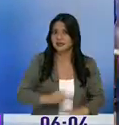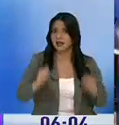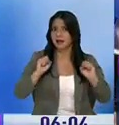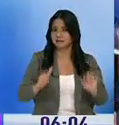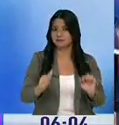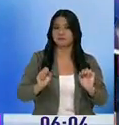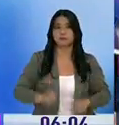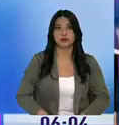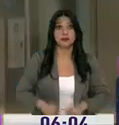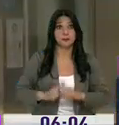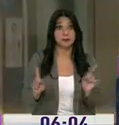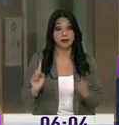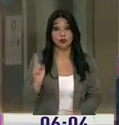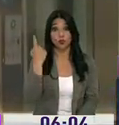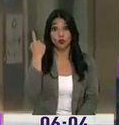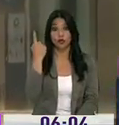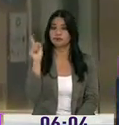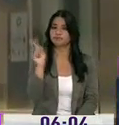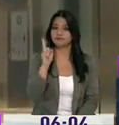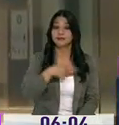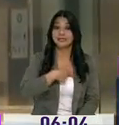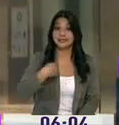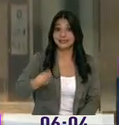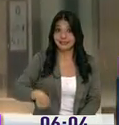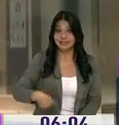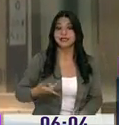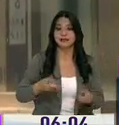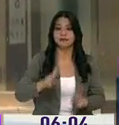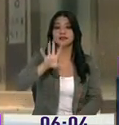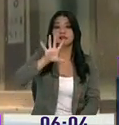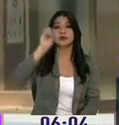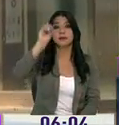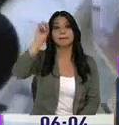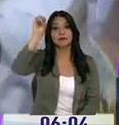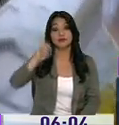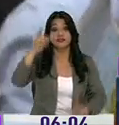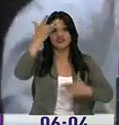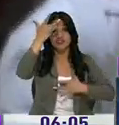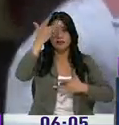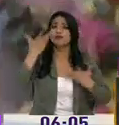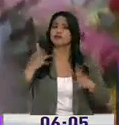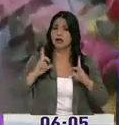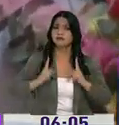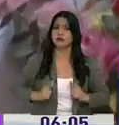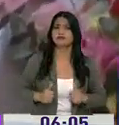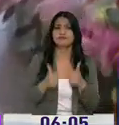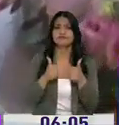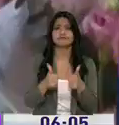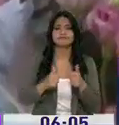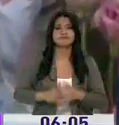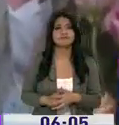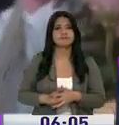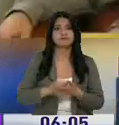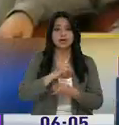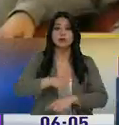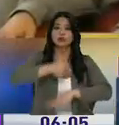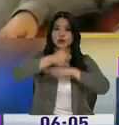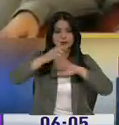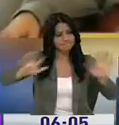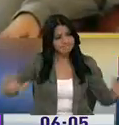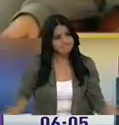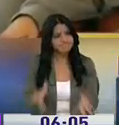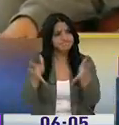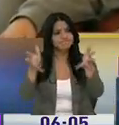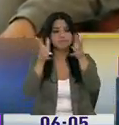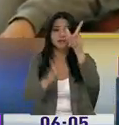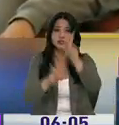caso no es aislado en China, en donde más del 50% de infectados va recuperándose. Las autoridades han animado a que los casos dados